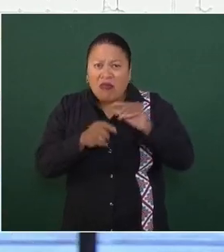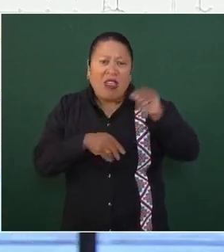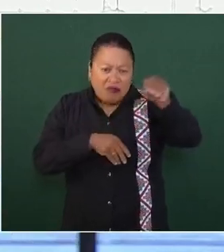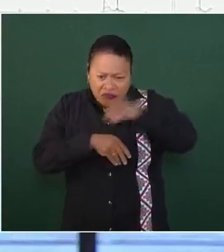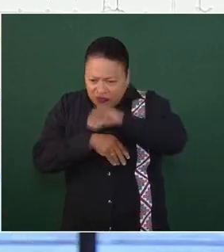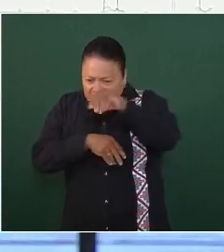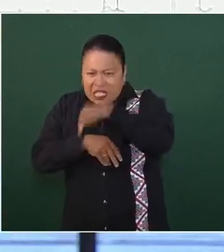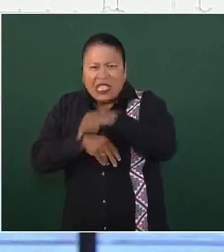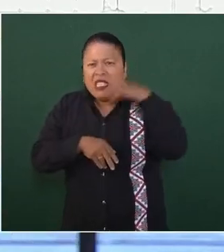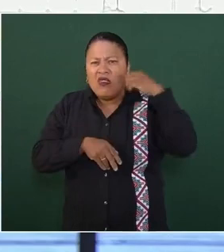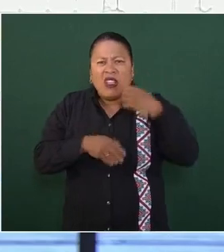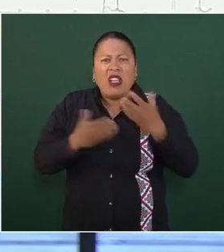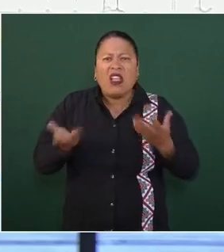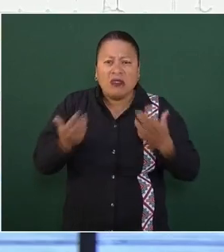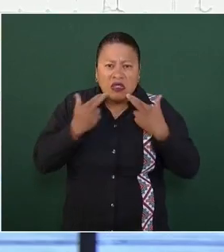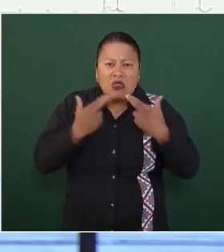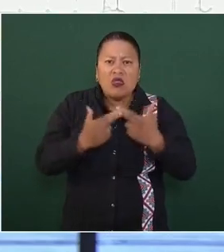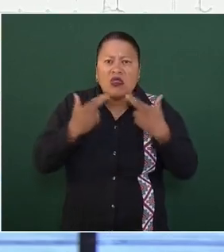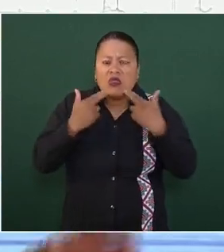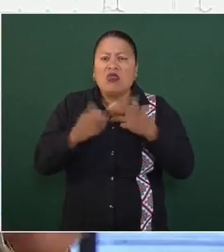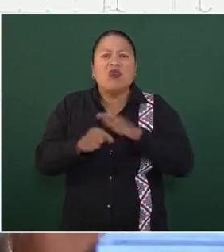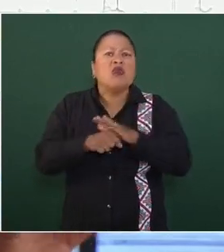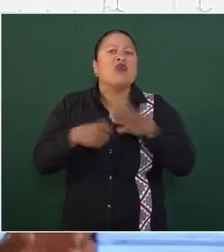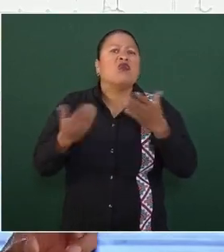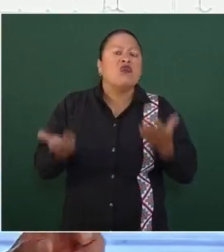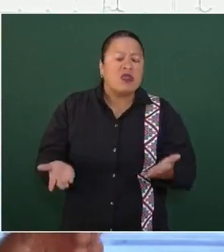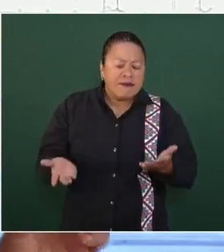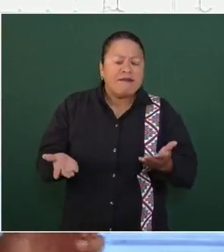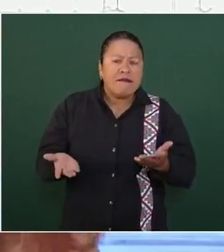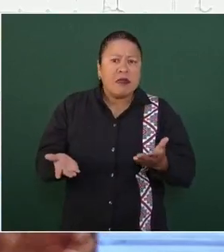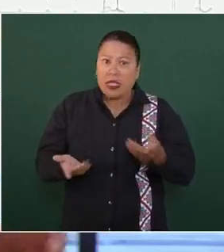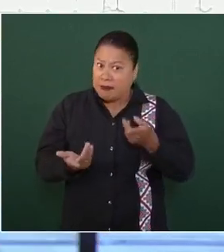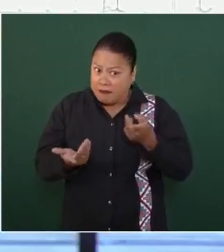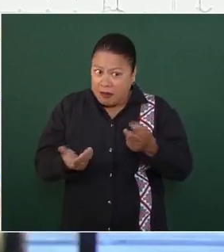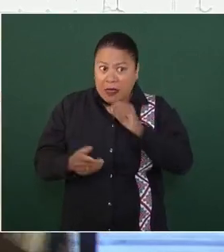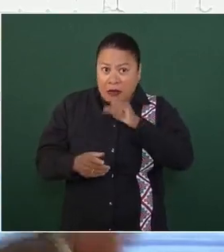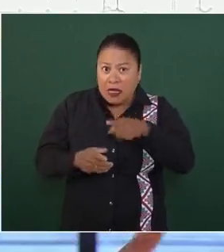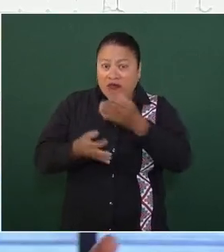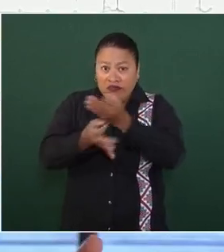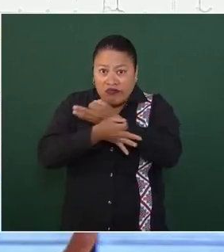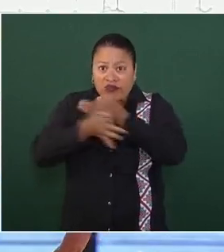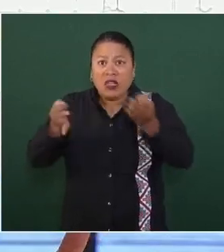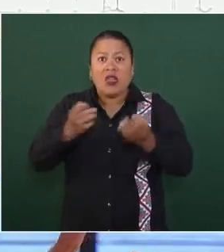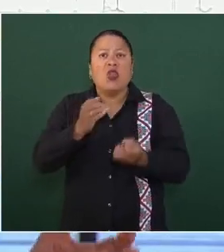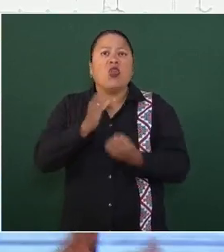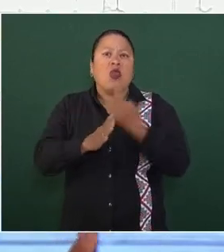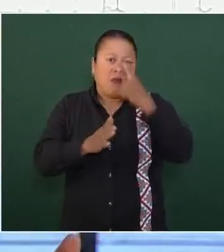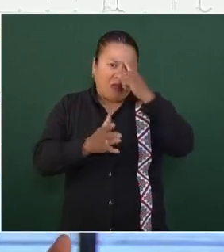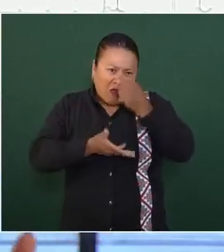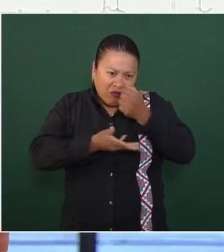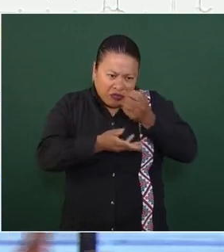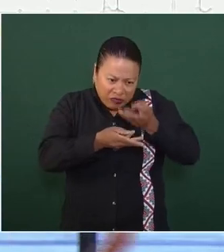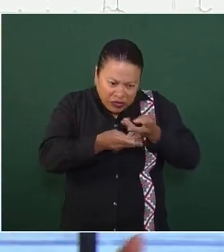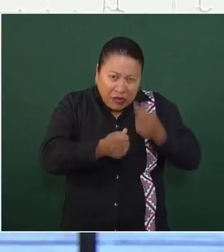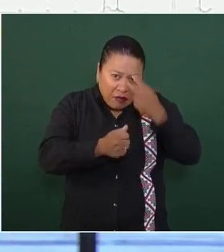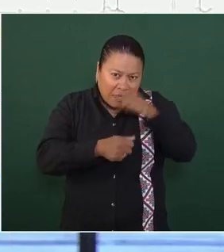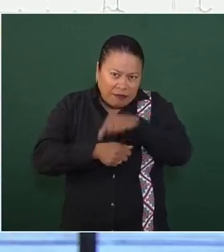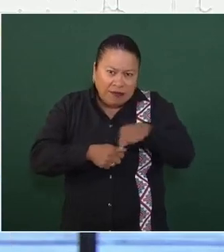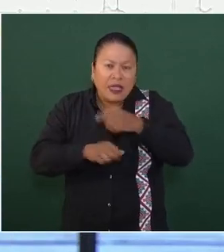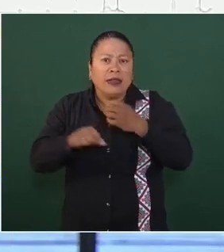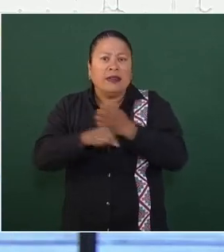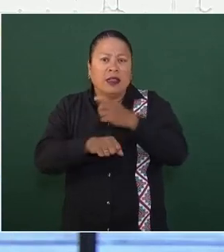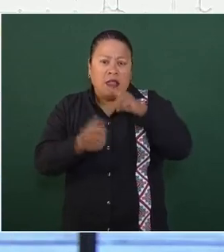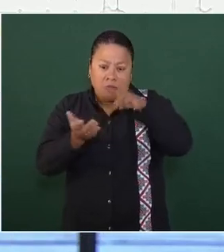el estado de Oaxaca las reuniones que va usted a tener pero sobre todo si va usted a anunciar nuevas inversiones para el estado en este